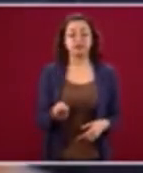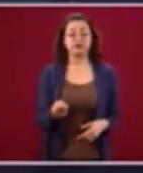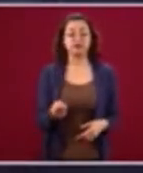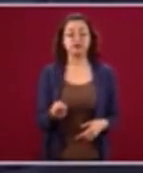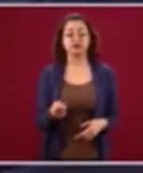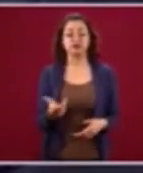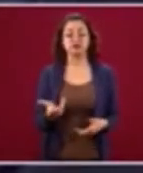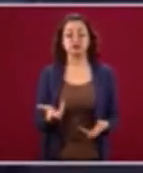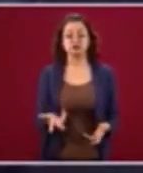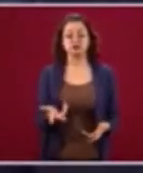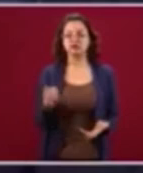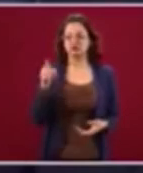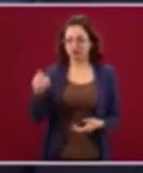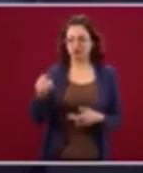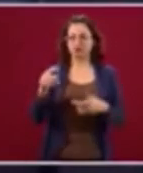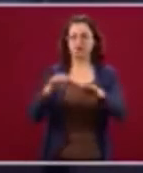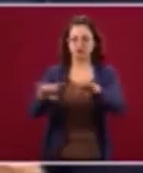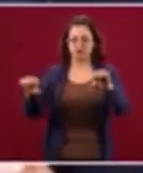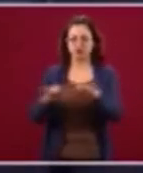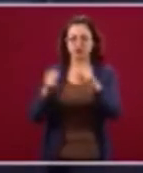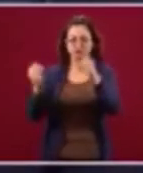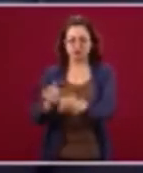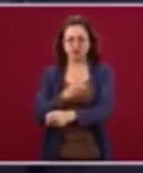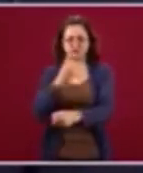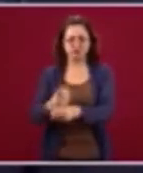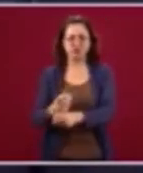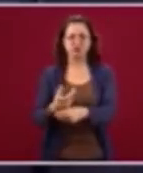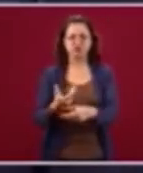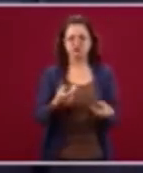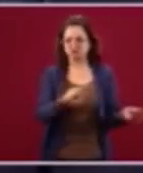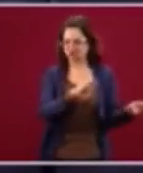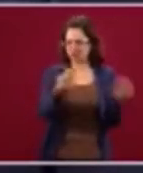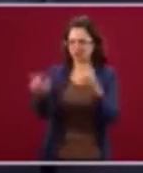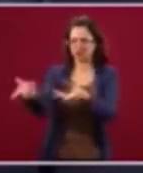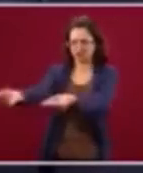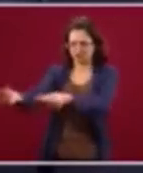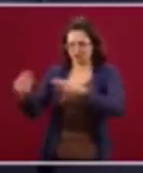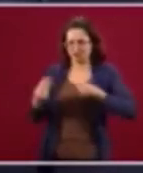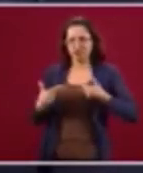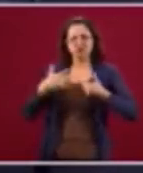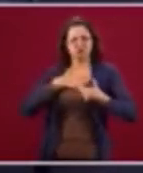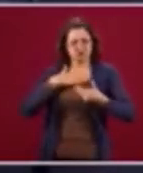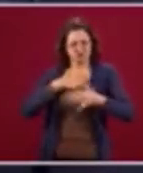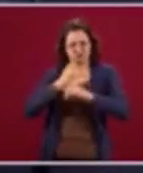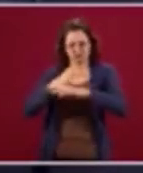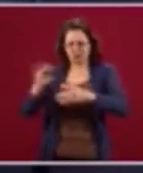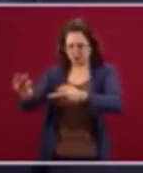el informe que me dé el Gabinete de Seguridad y todos los días estoy atendiendo